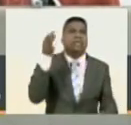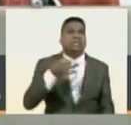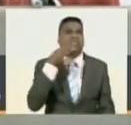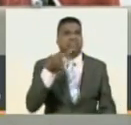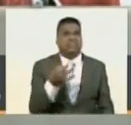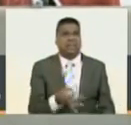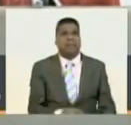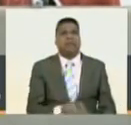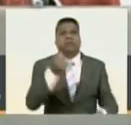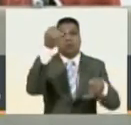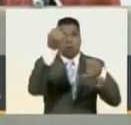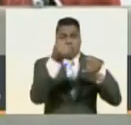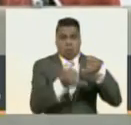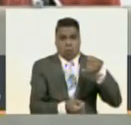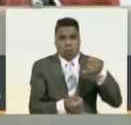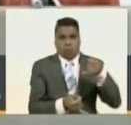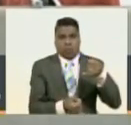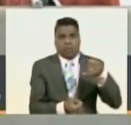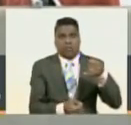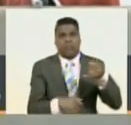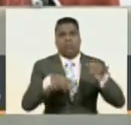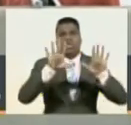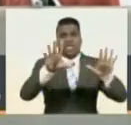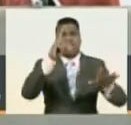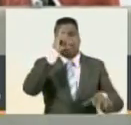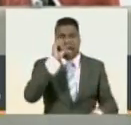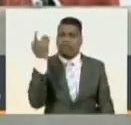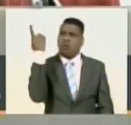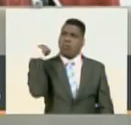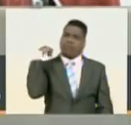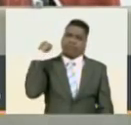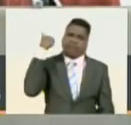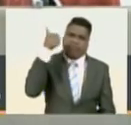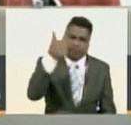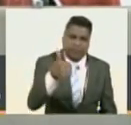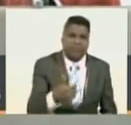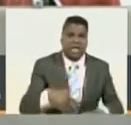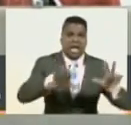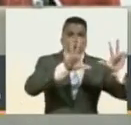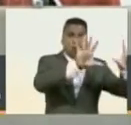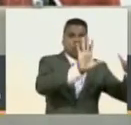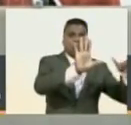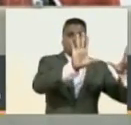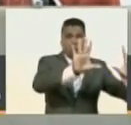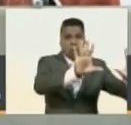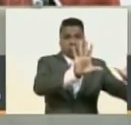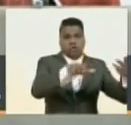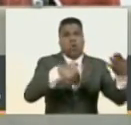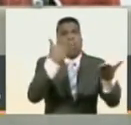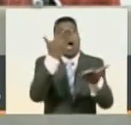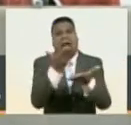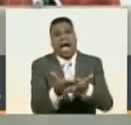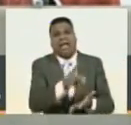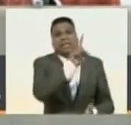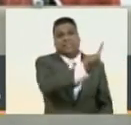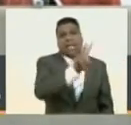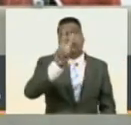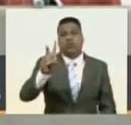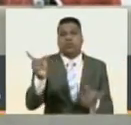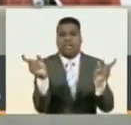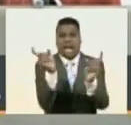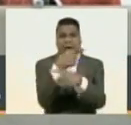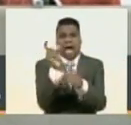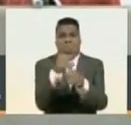en los últimos por lo menos 10 años, del 8 al 12 de agosto. La presentación de